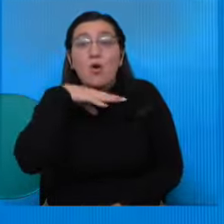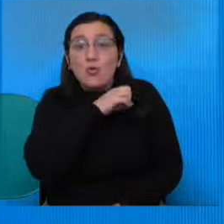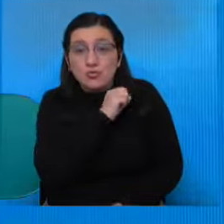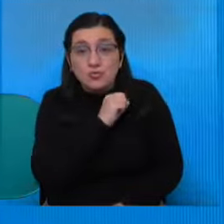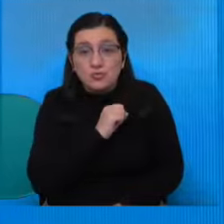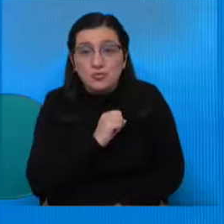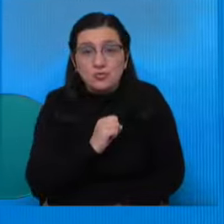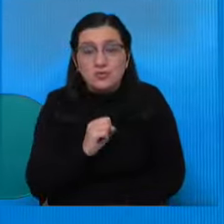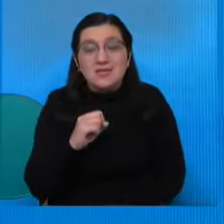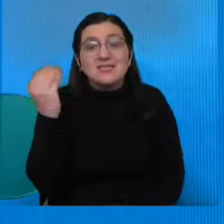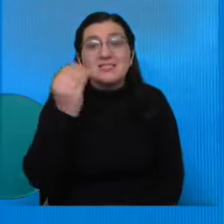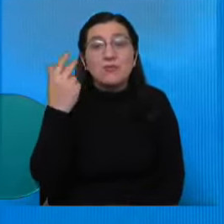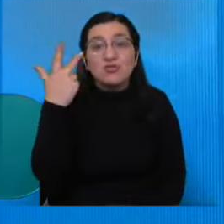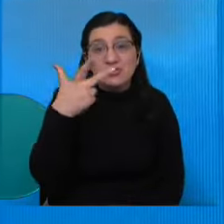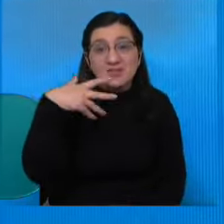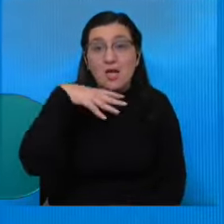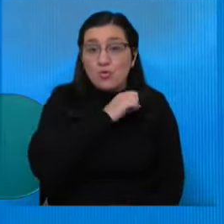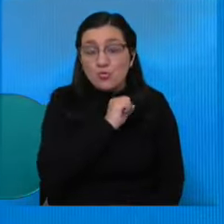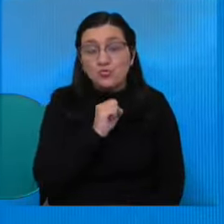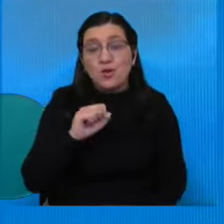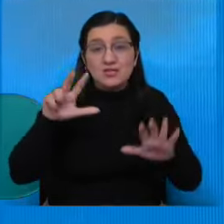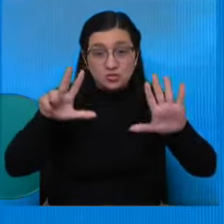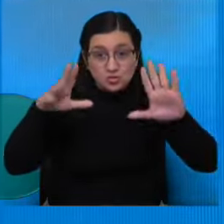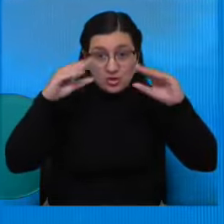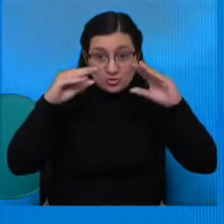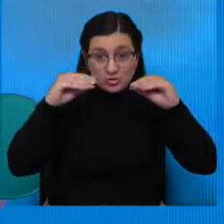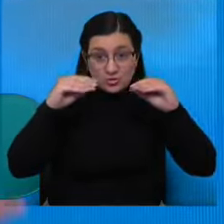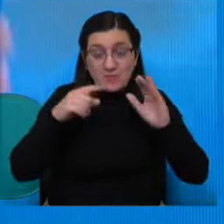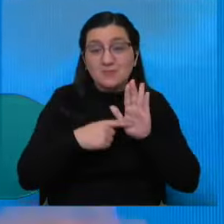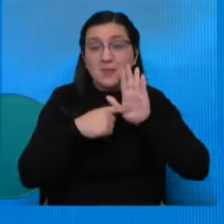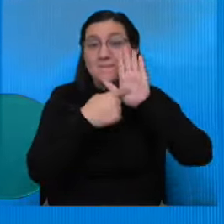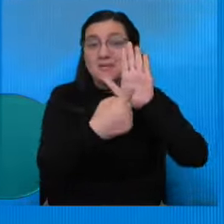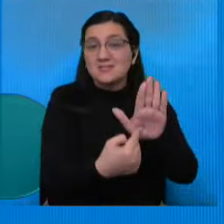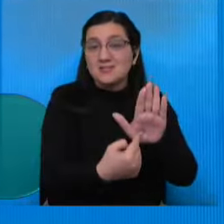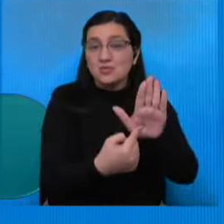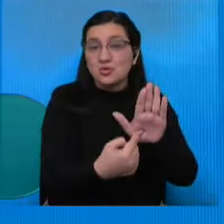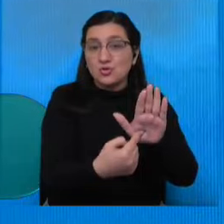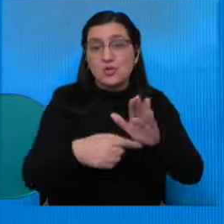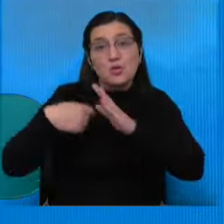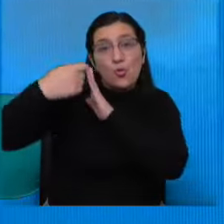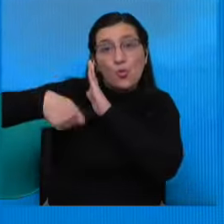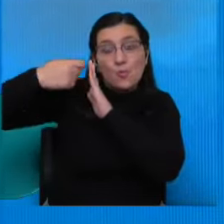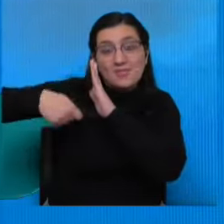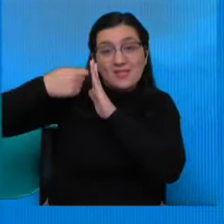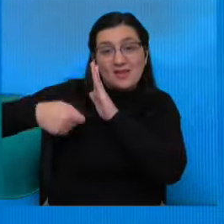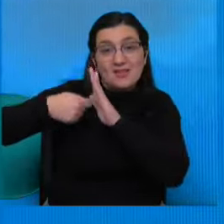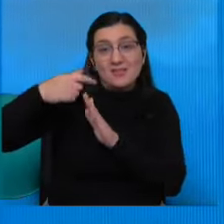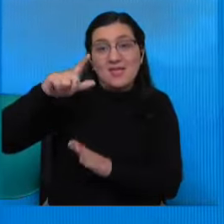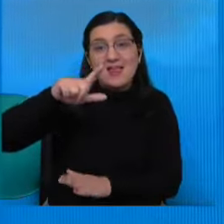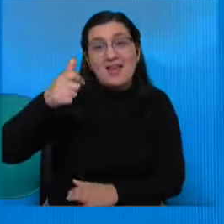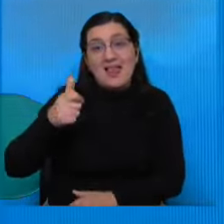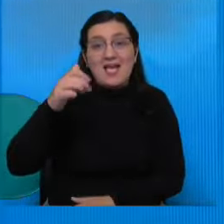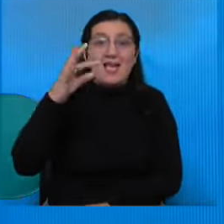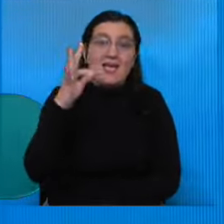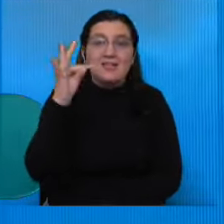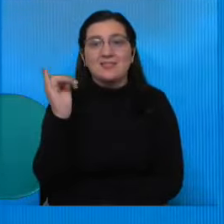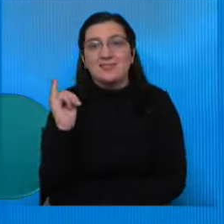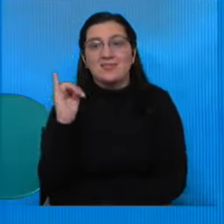el sábado 3 de agosto a las 20 horas es la presentación del documental de la tita que va a ser en